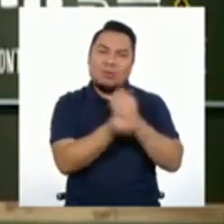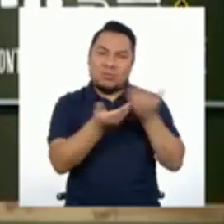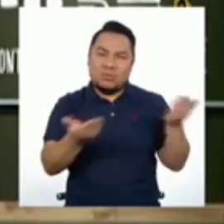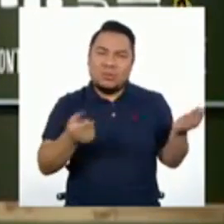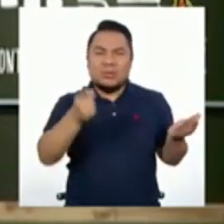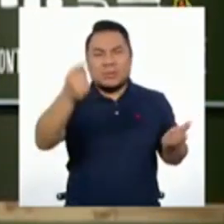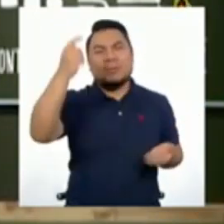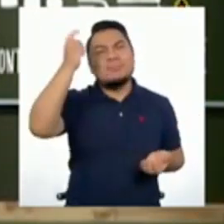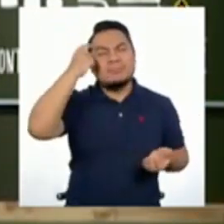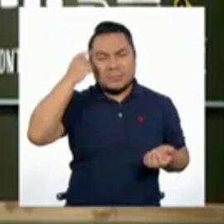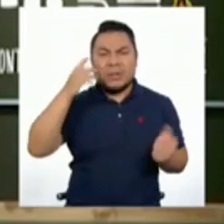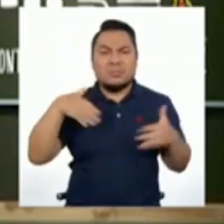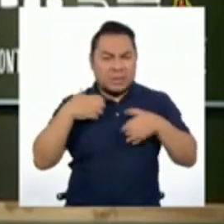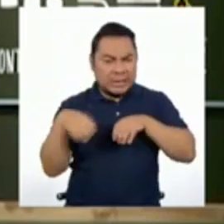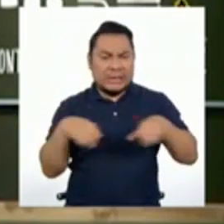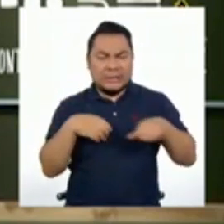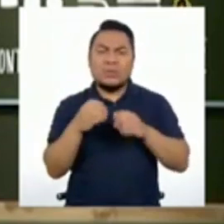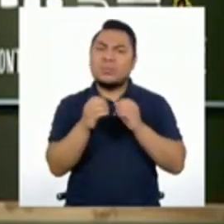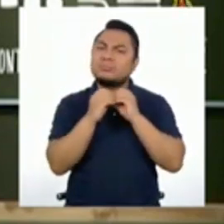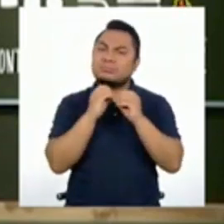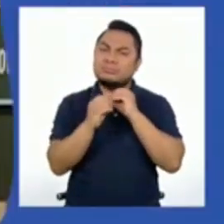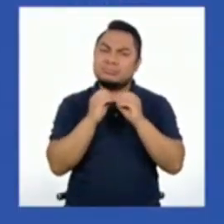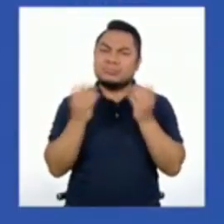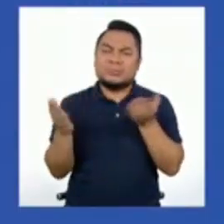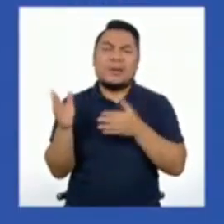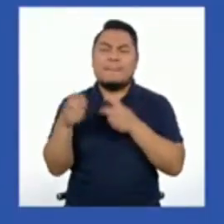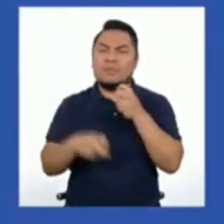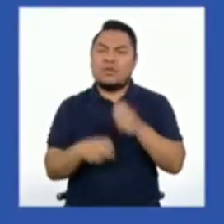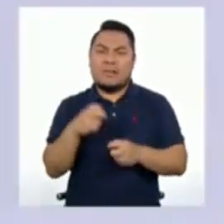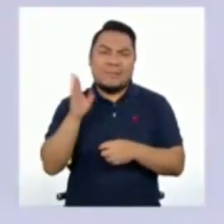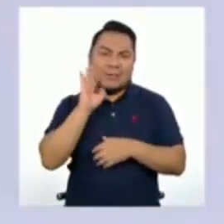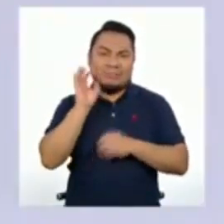que hay mucho que podemos hacer por resolver el problema de la basura.